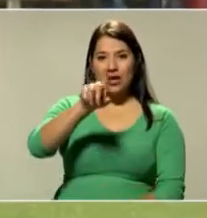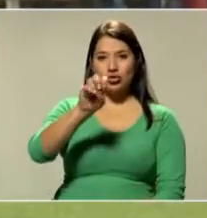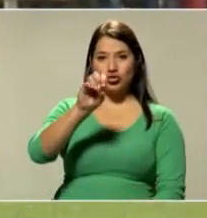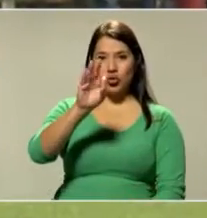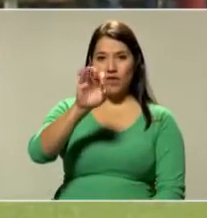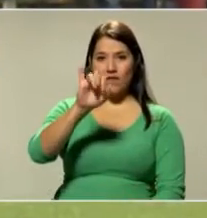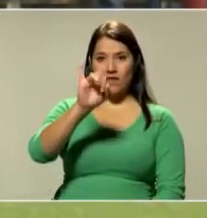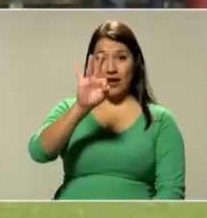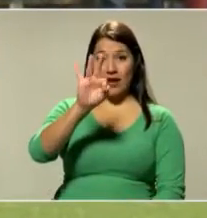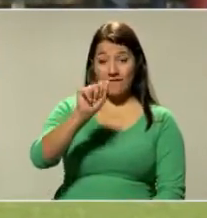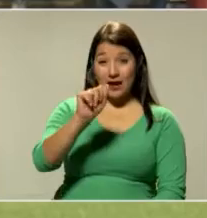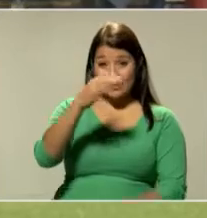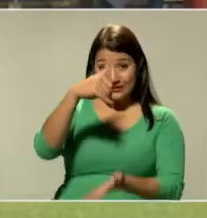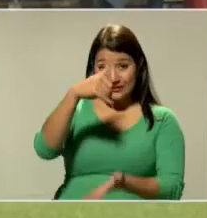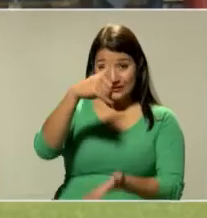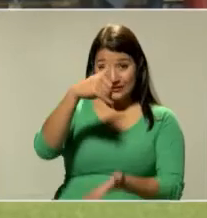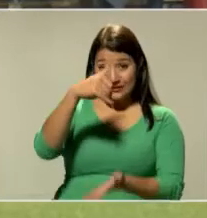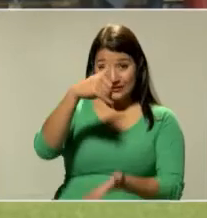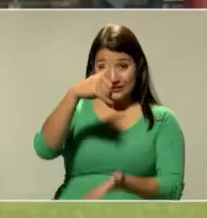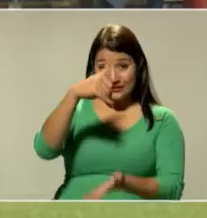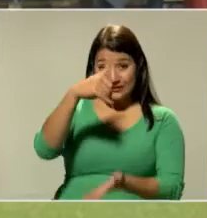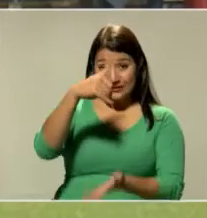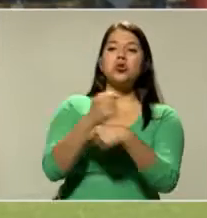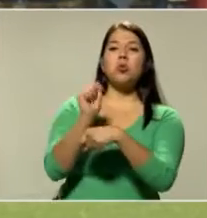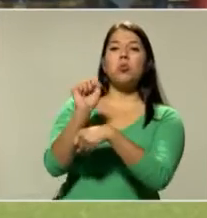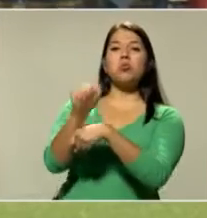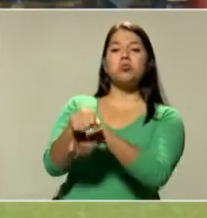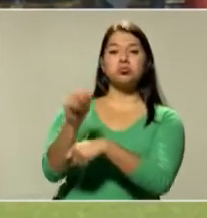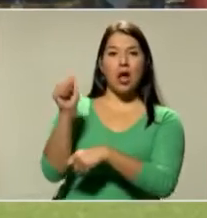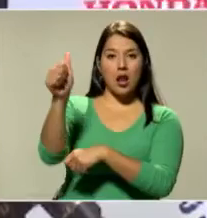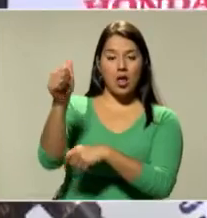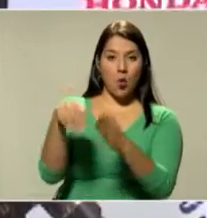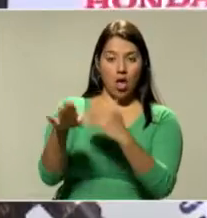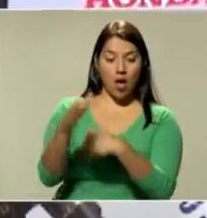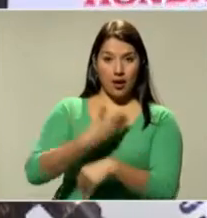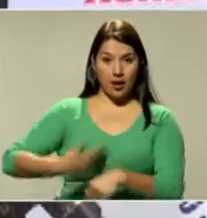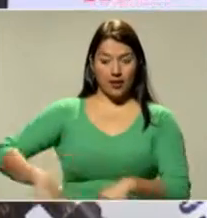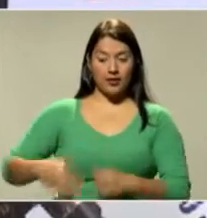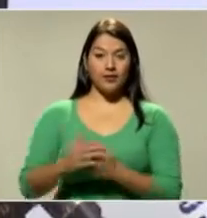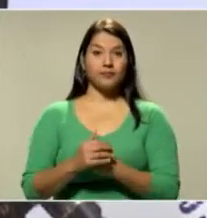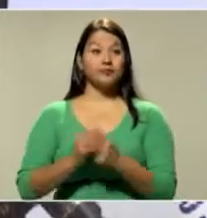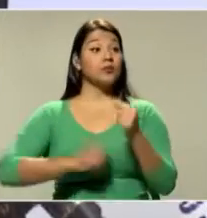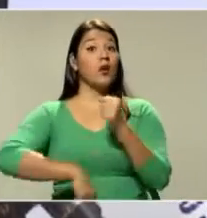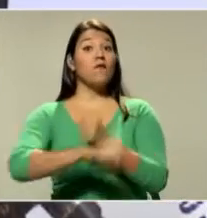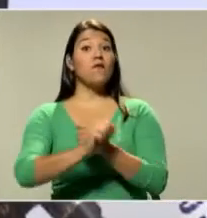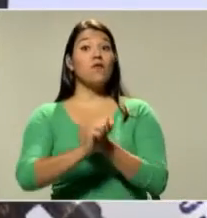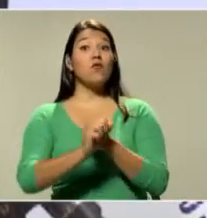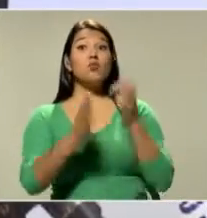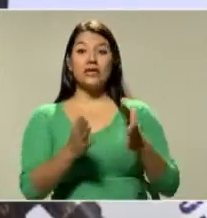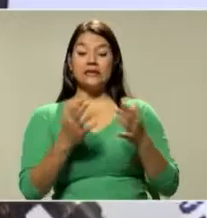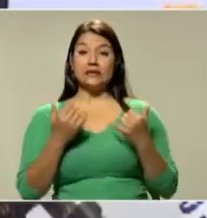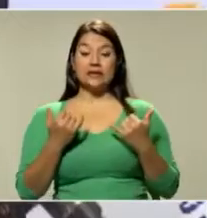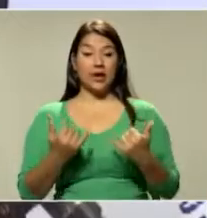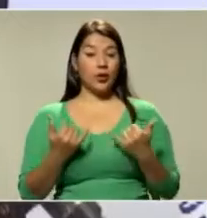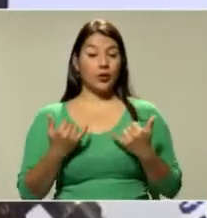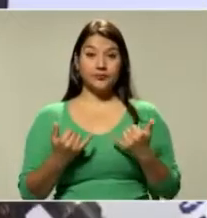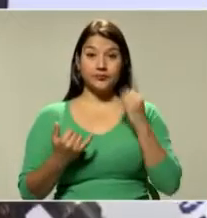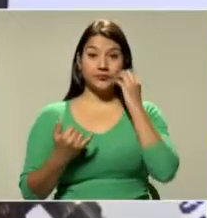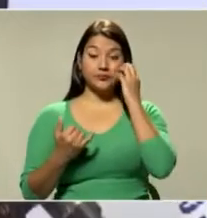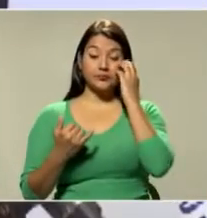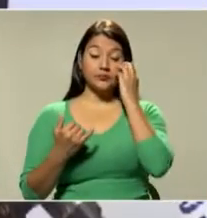la estocada que terminó apagando el ímpetu de los manudos en Heredia. Los futbolistas en esta distancia,